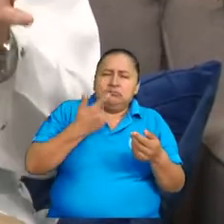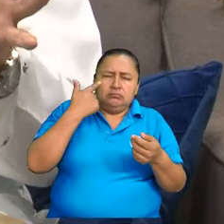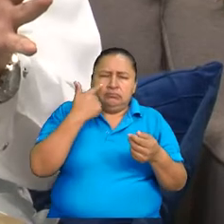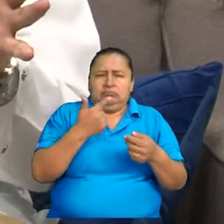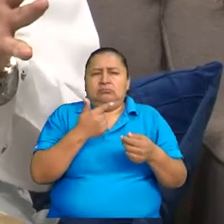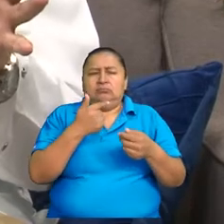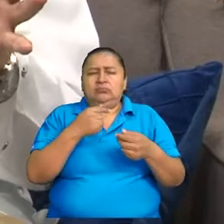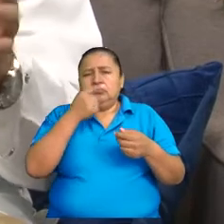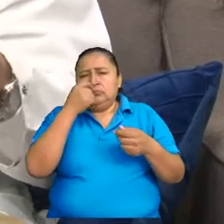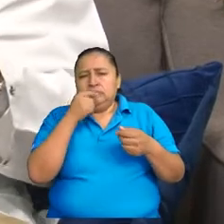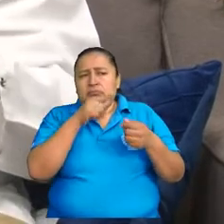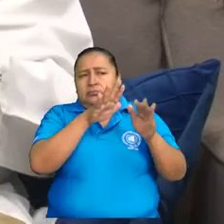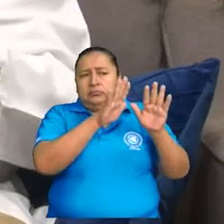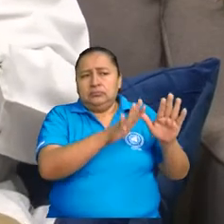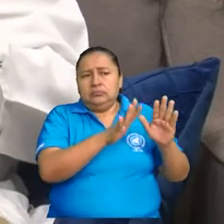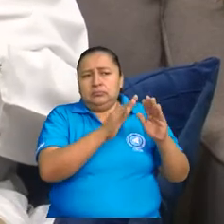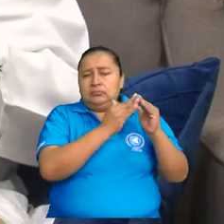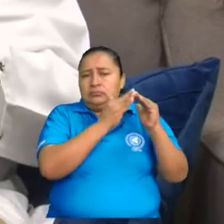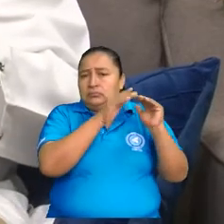está resguardada, o